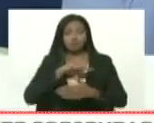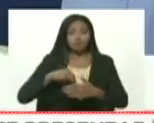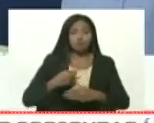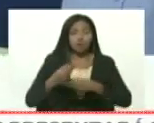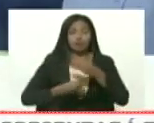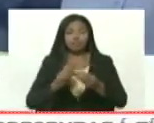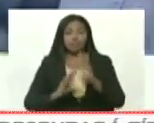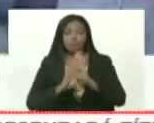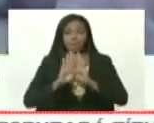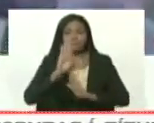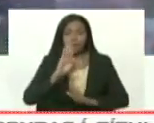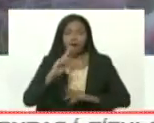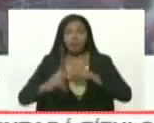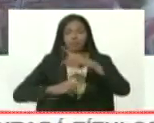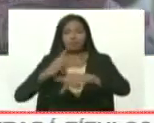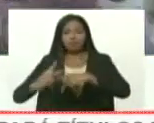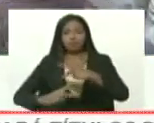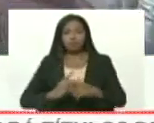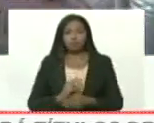incrementar la producción.